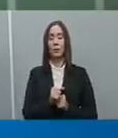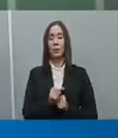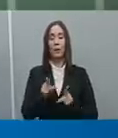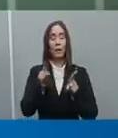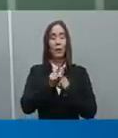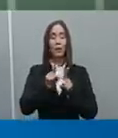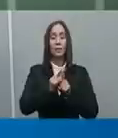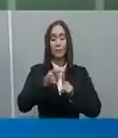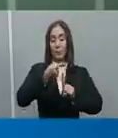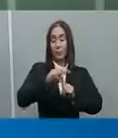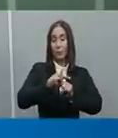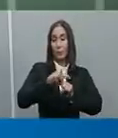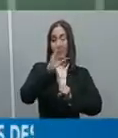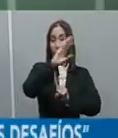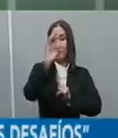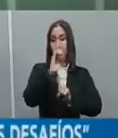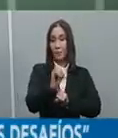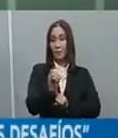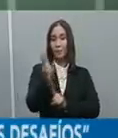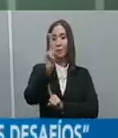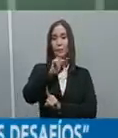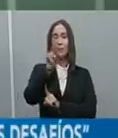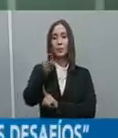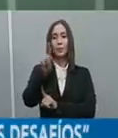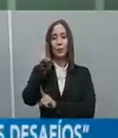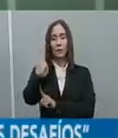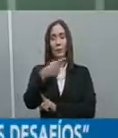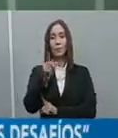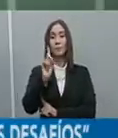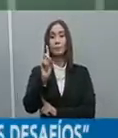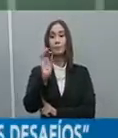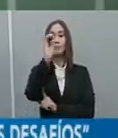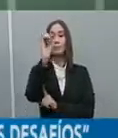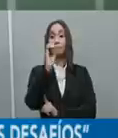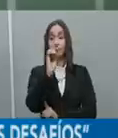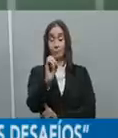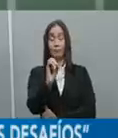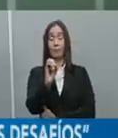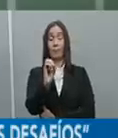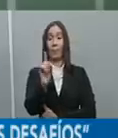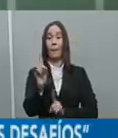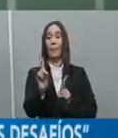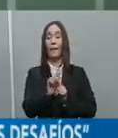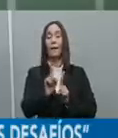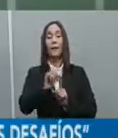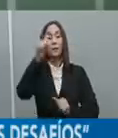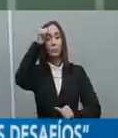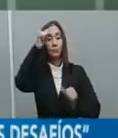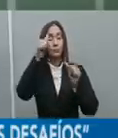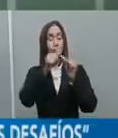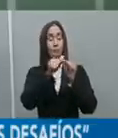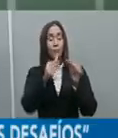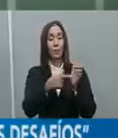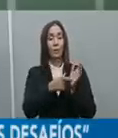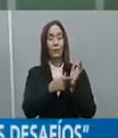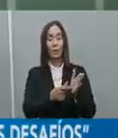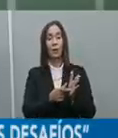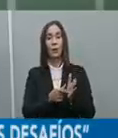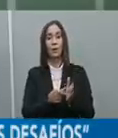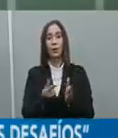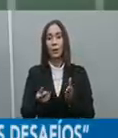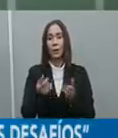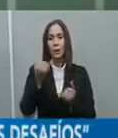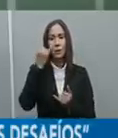positividad de un 22,1%. Y quiero en este punto recordar para quienes han mostrado escepticismo ante las